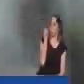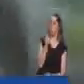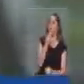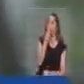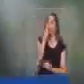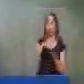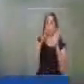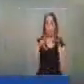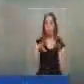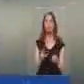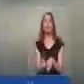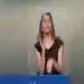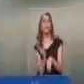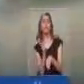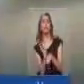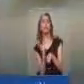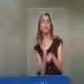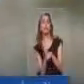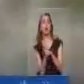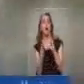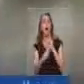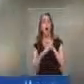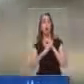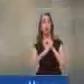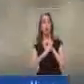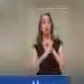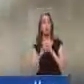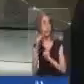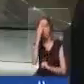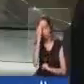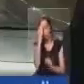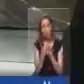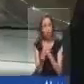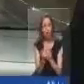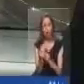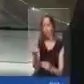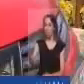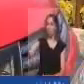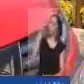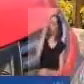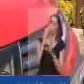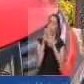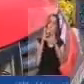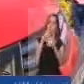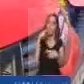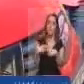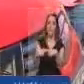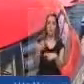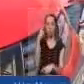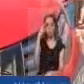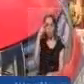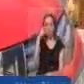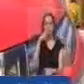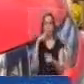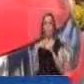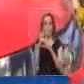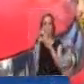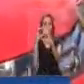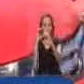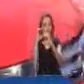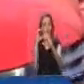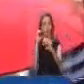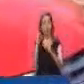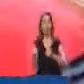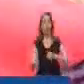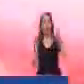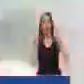2018. También transitaba por la autopista central. No sabe de dónde provino el metal. Su teoría es que el fierro es parte de